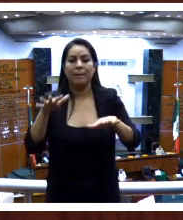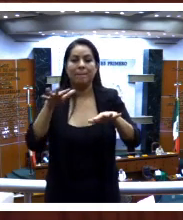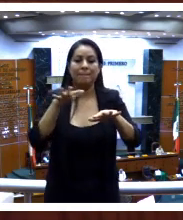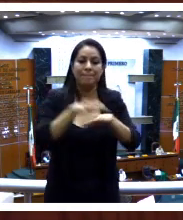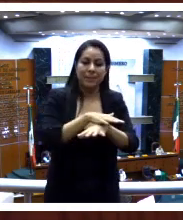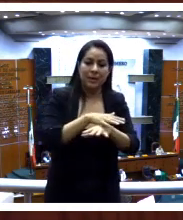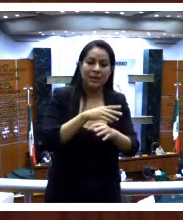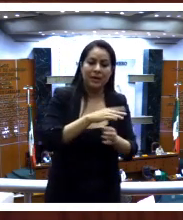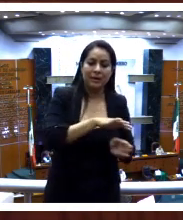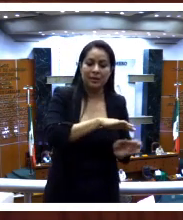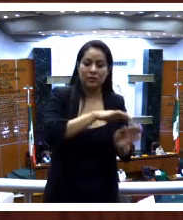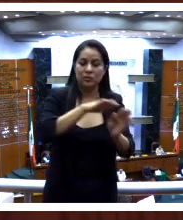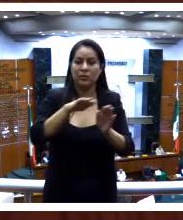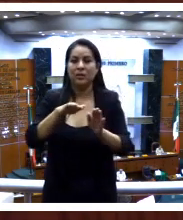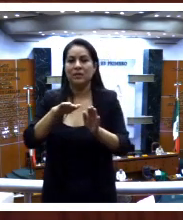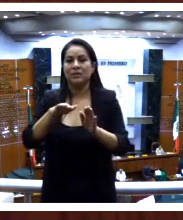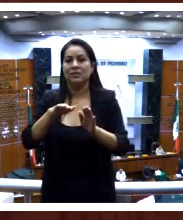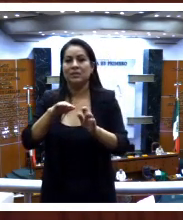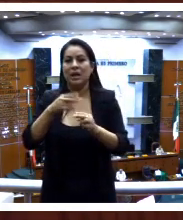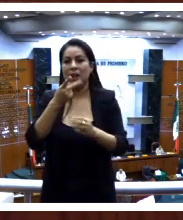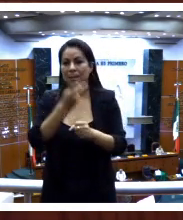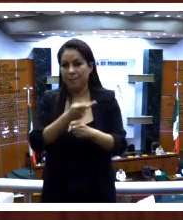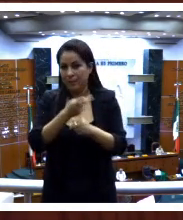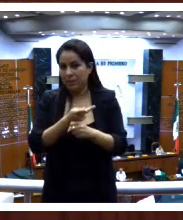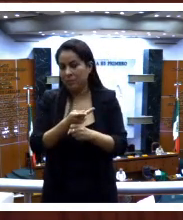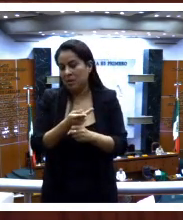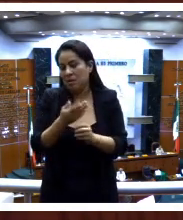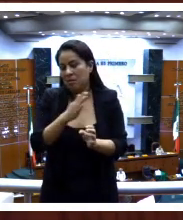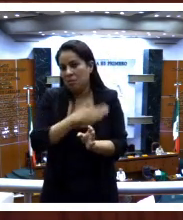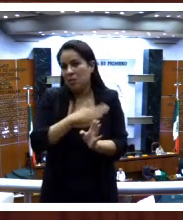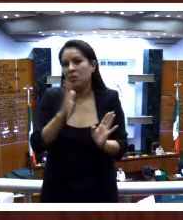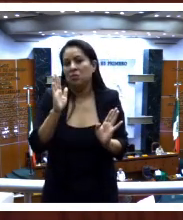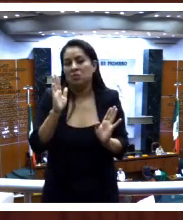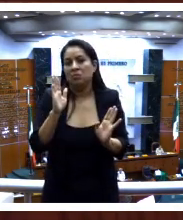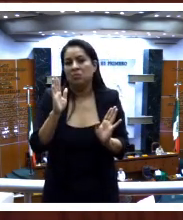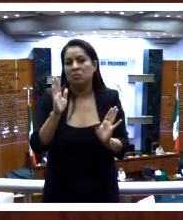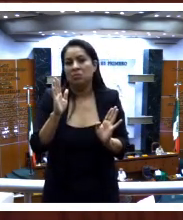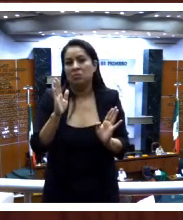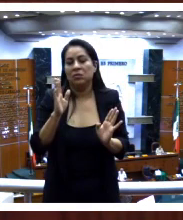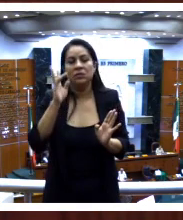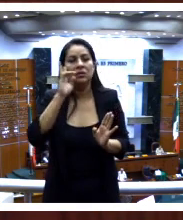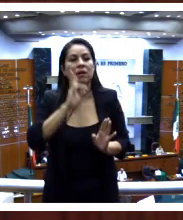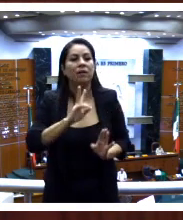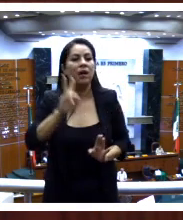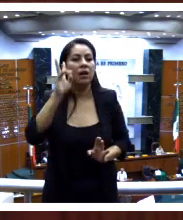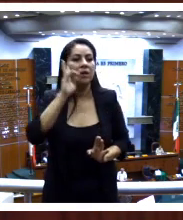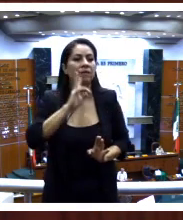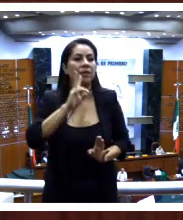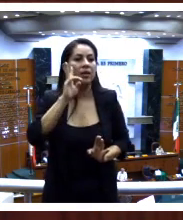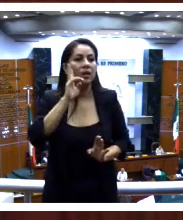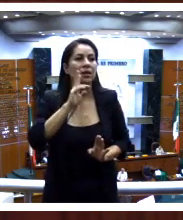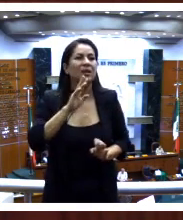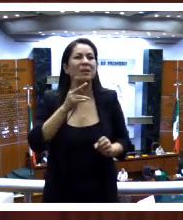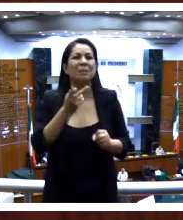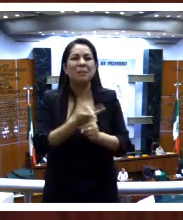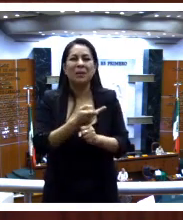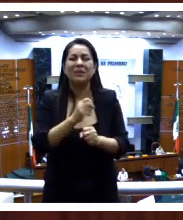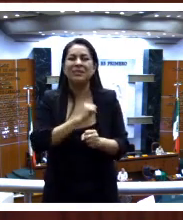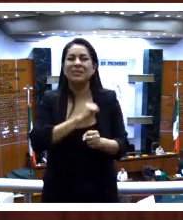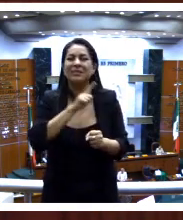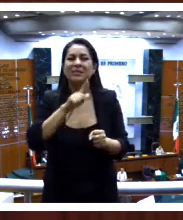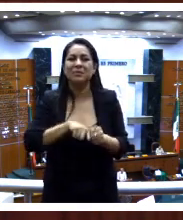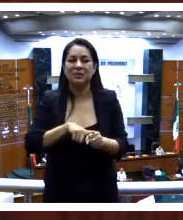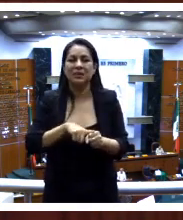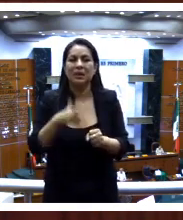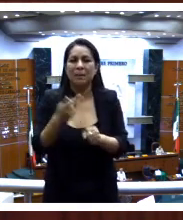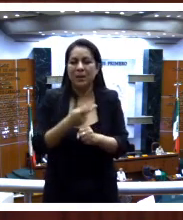educación media superior, bueno, pues aquí habría que ver qué tipo de fenómeno específico es el que